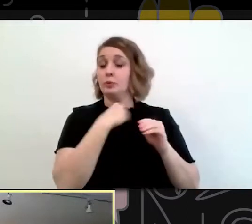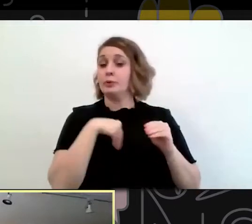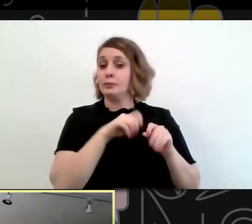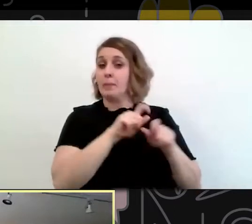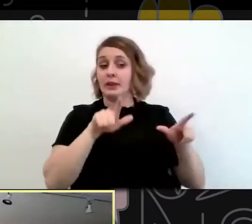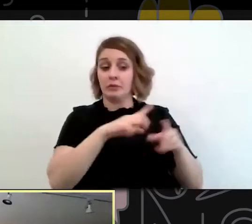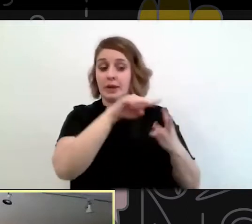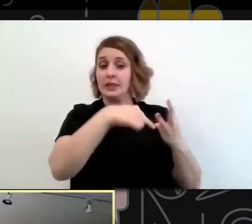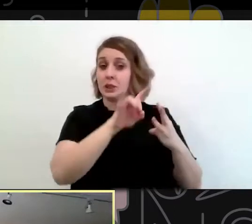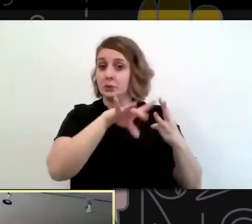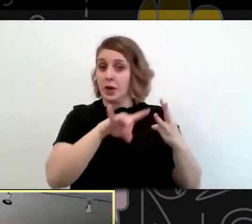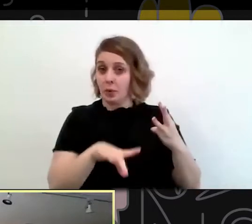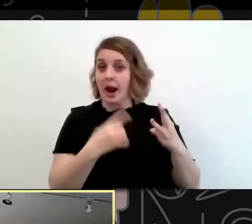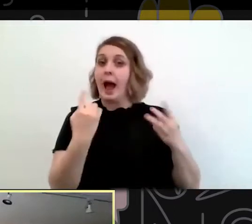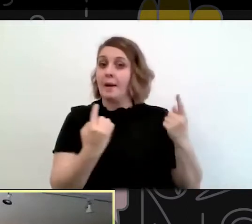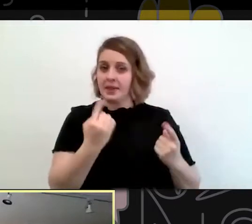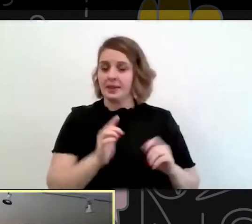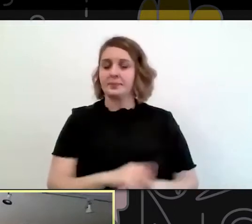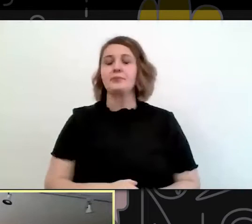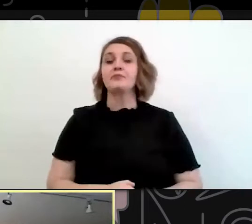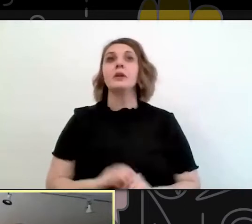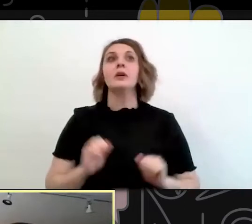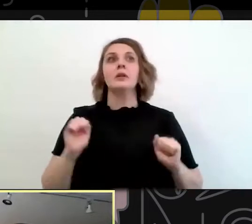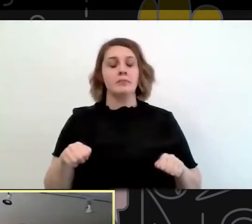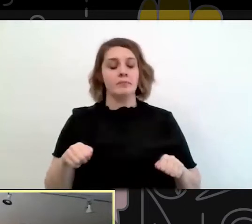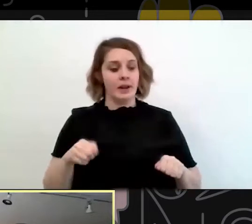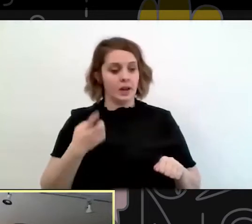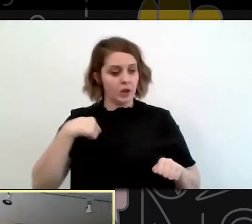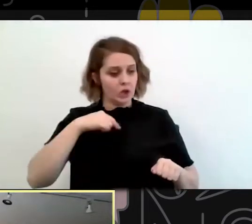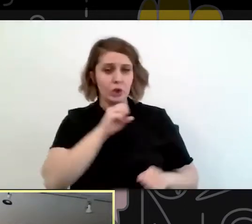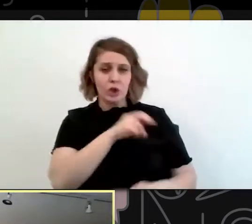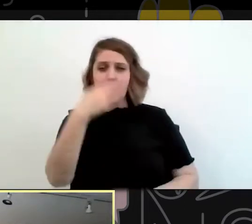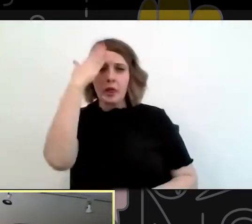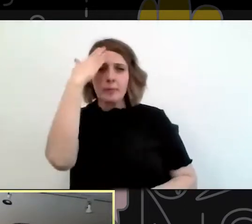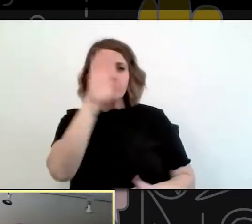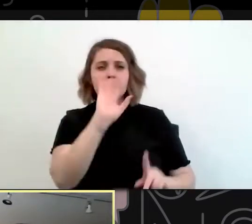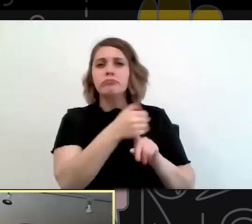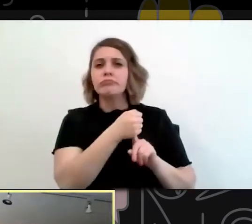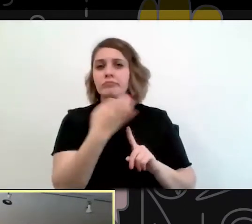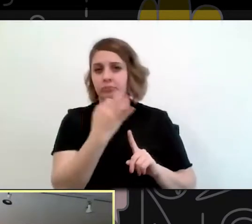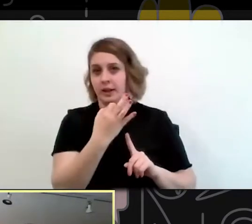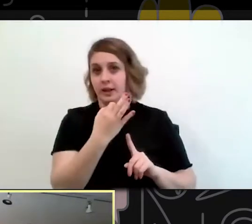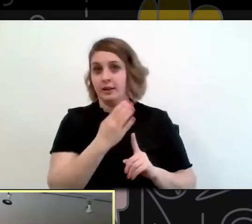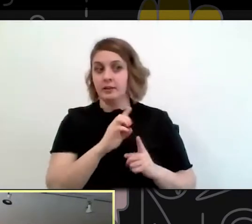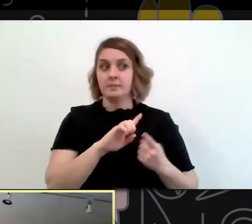plataformas. Bien, ¿qué hemos encontrado como principales resultados? Por un lado,